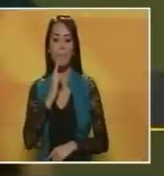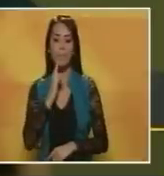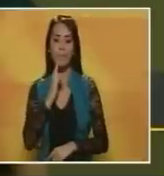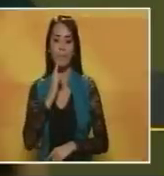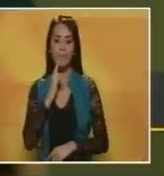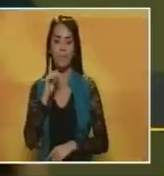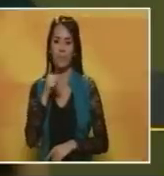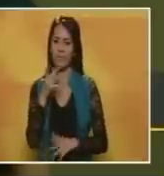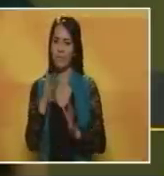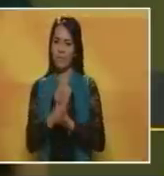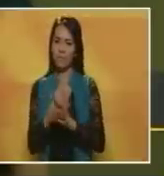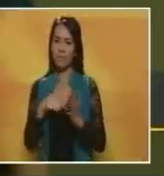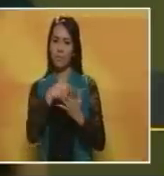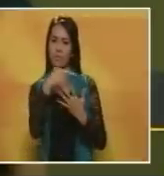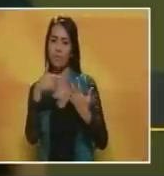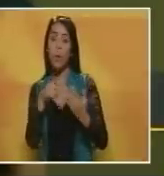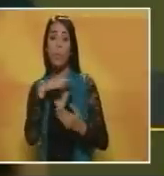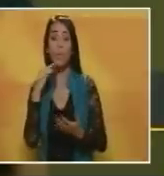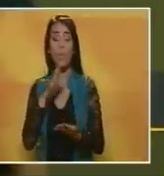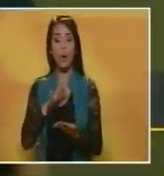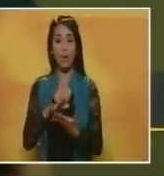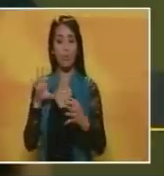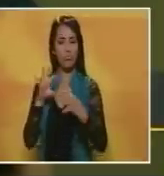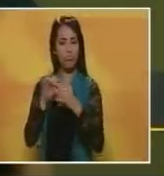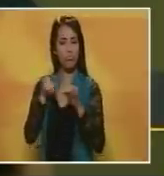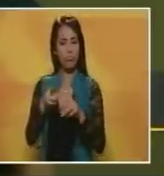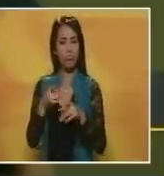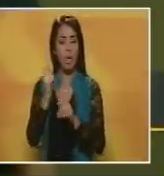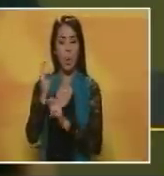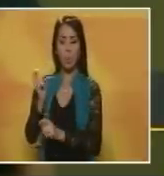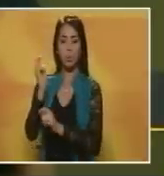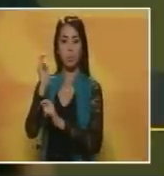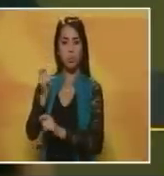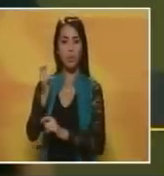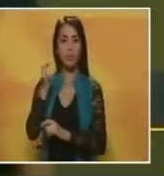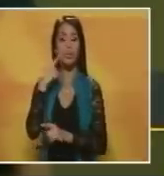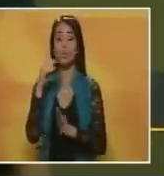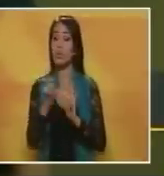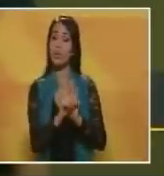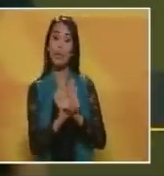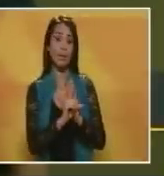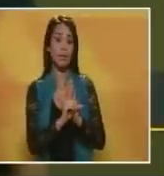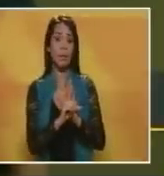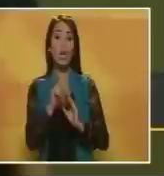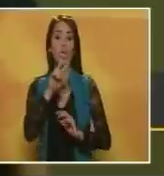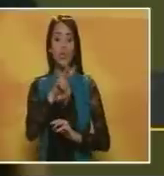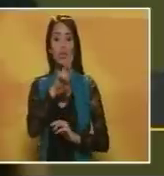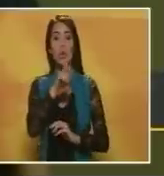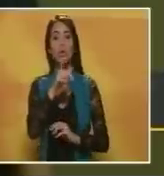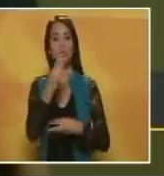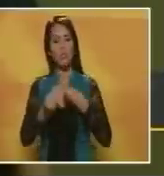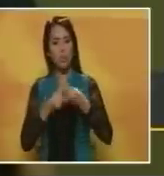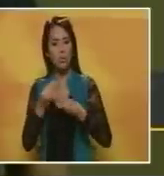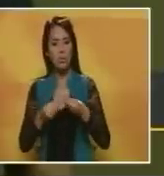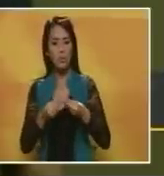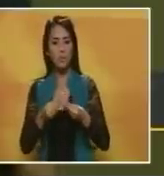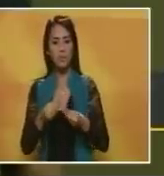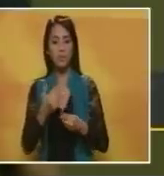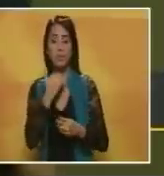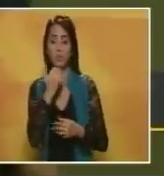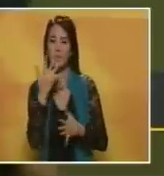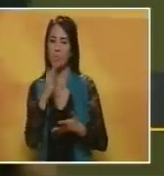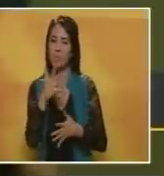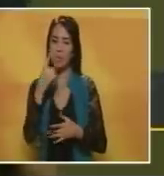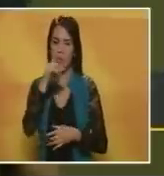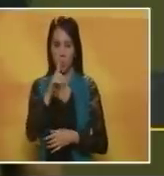sucesos con múltiples homicidios asociados a la minería ilegal este año se reportan dos de estos hechos el más reciente ocurrido